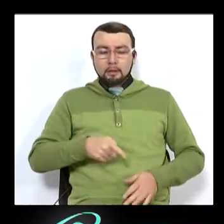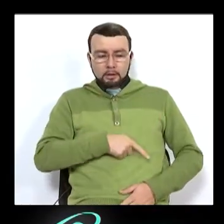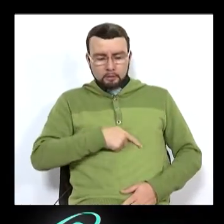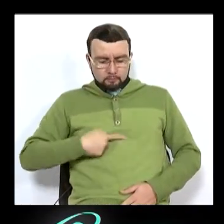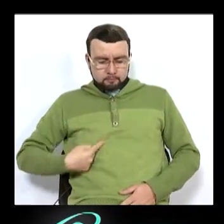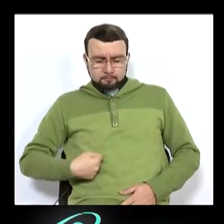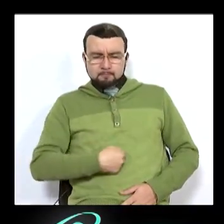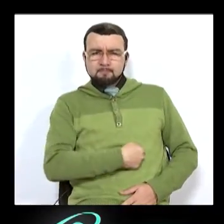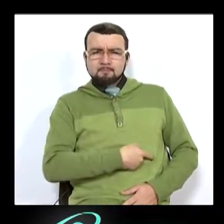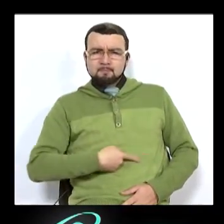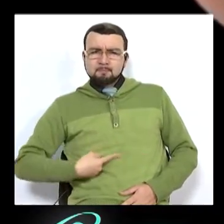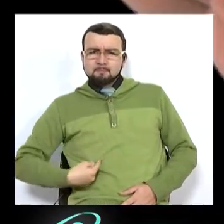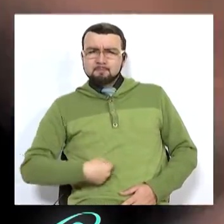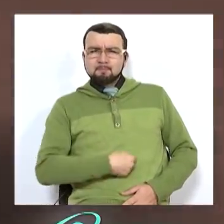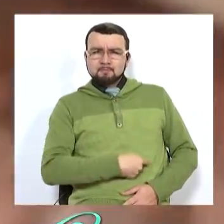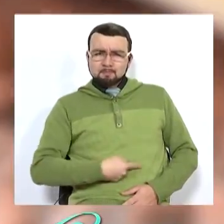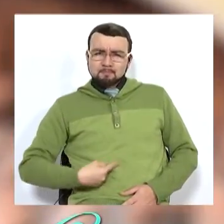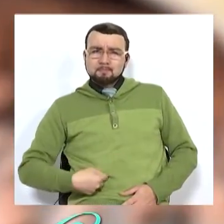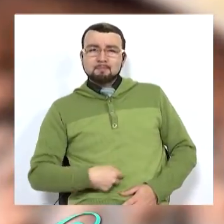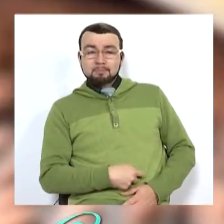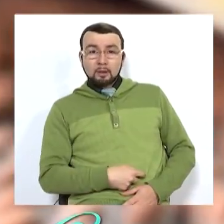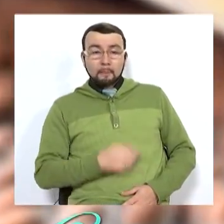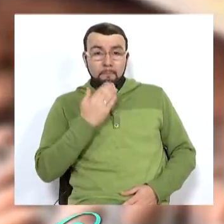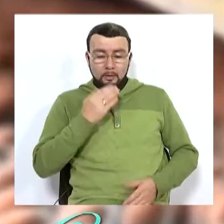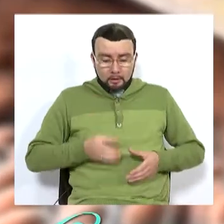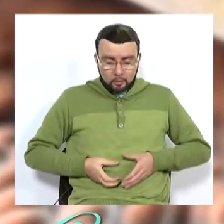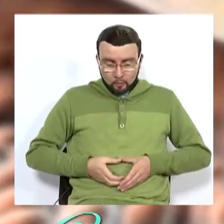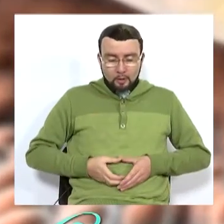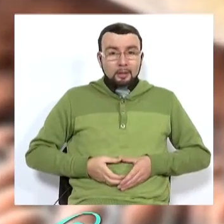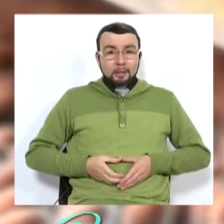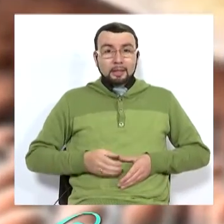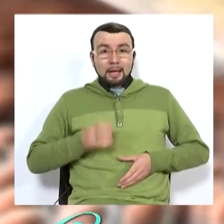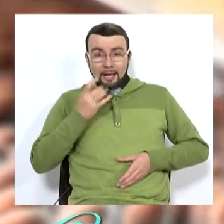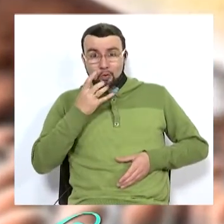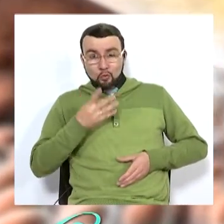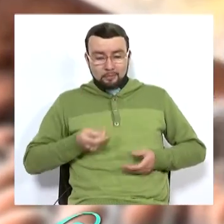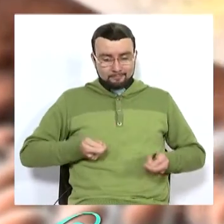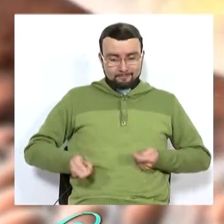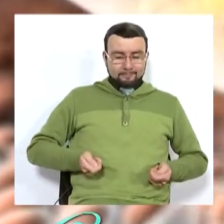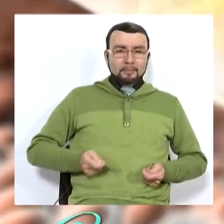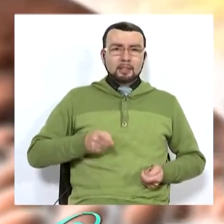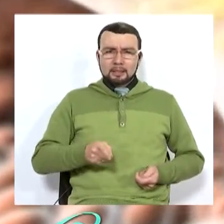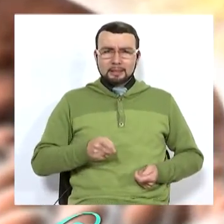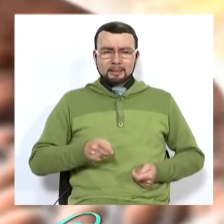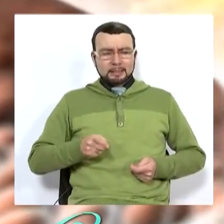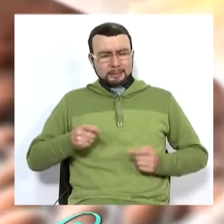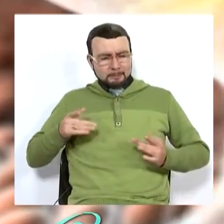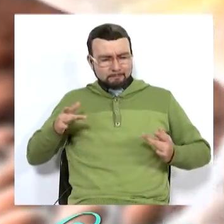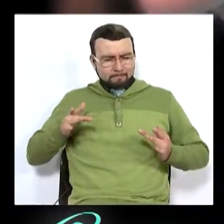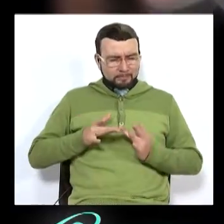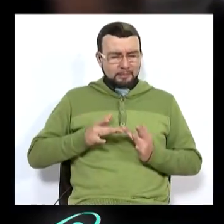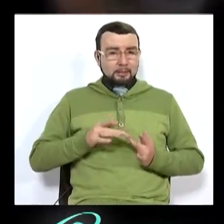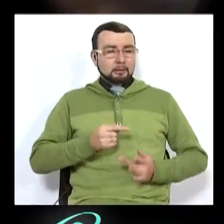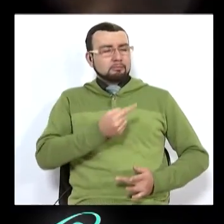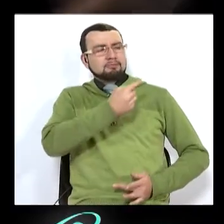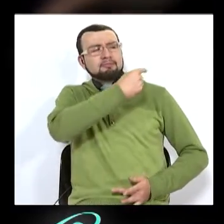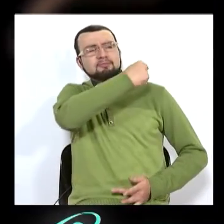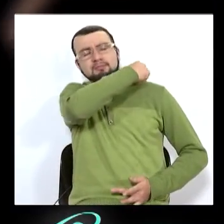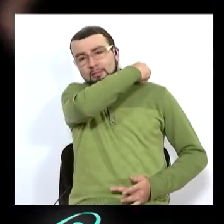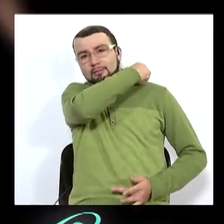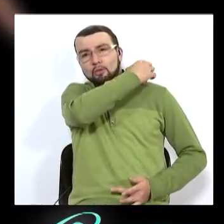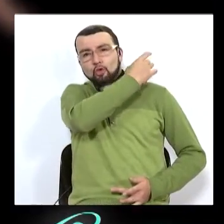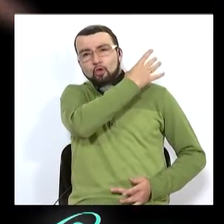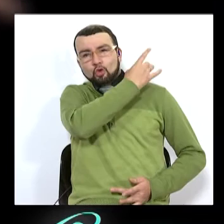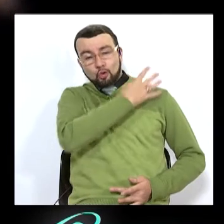Entonces, generalmente, un dolor de páncreas que atraviesa y se pasa a la espalda, o un